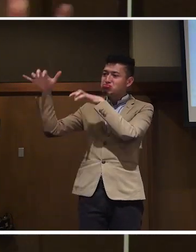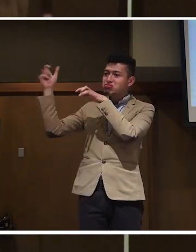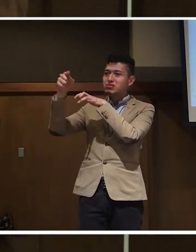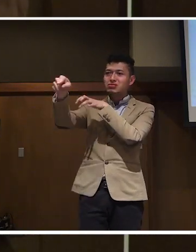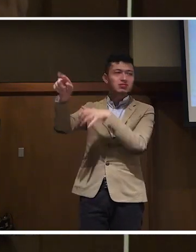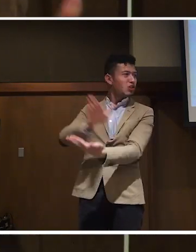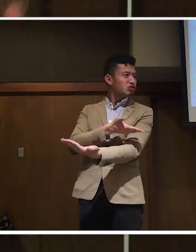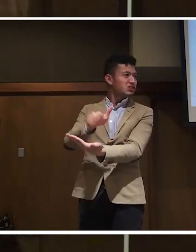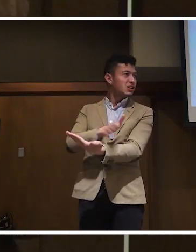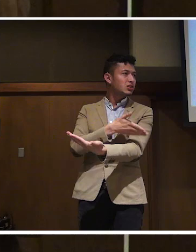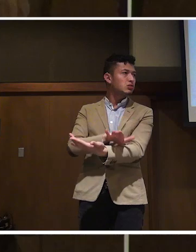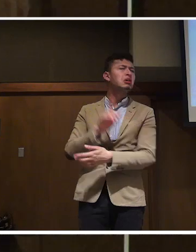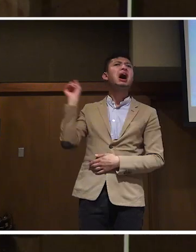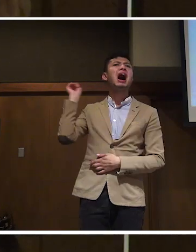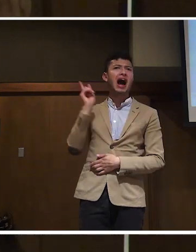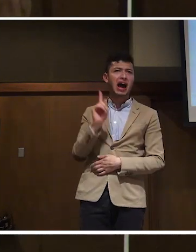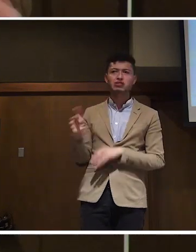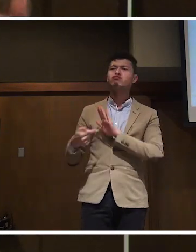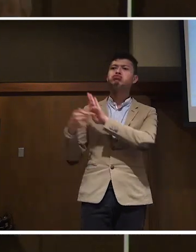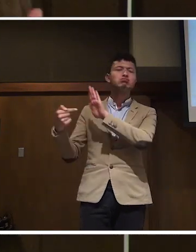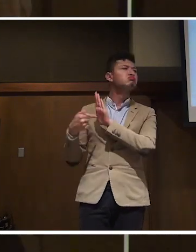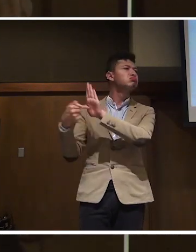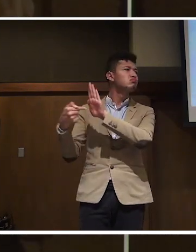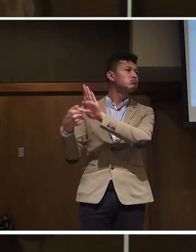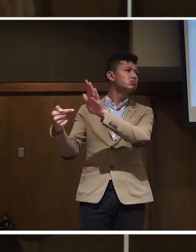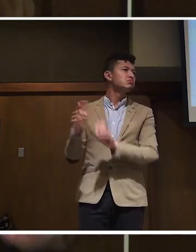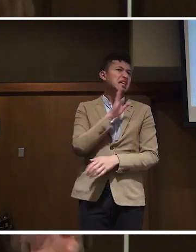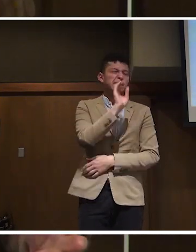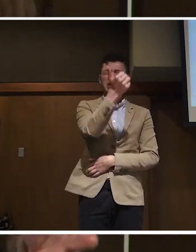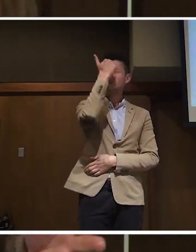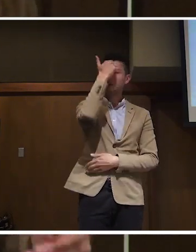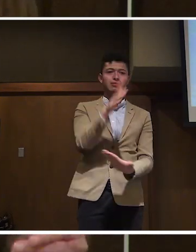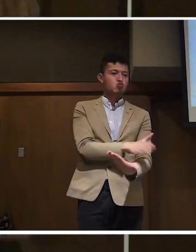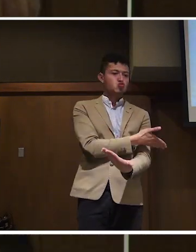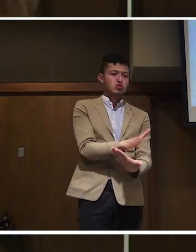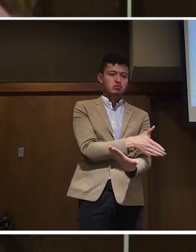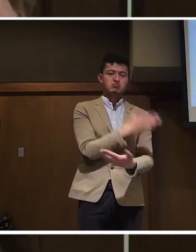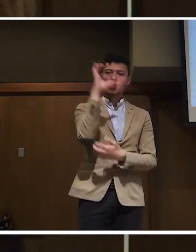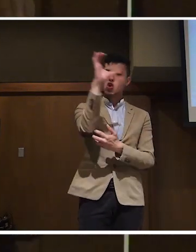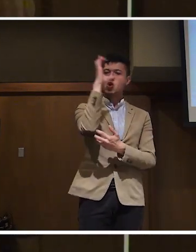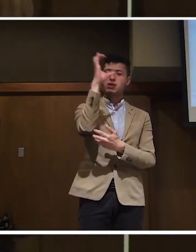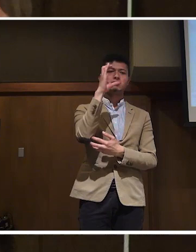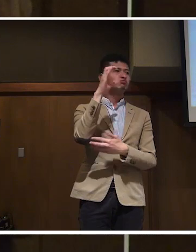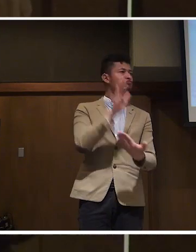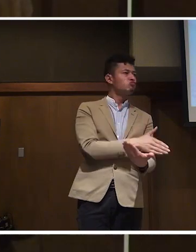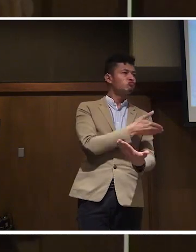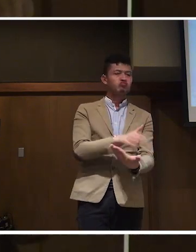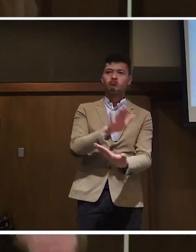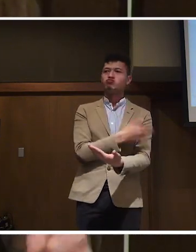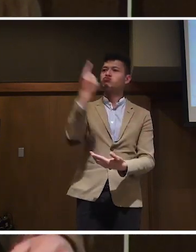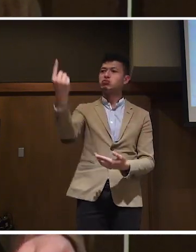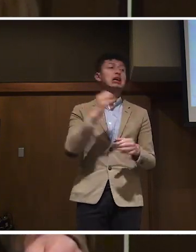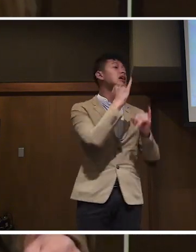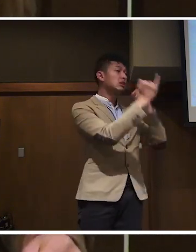cual durante estos años se han presentado los principales músicos colombianos y una buena cantidad de los mejores